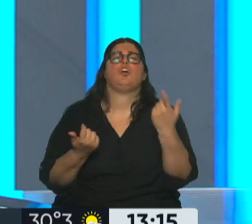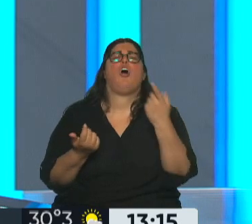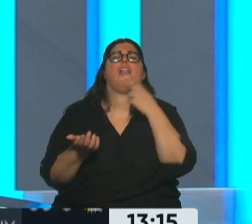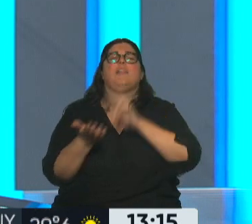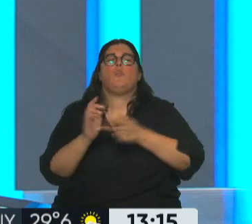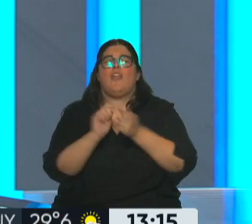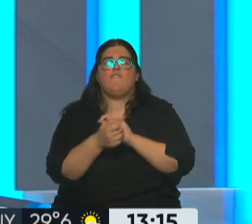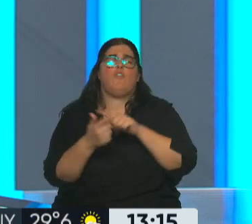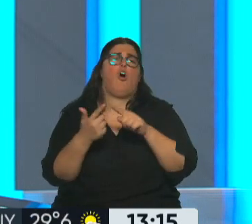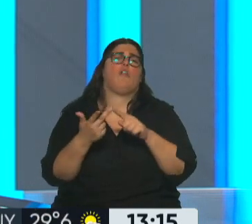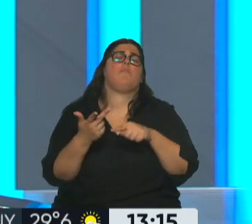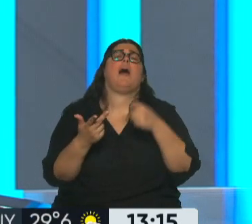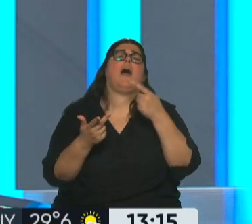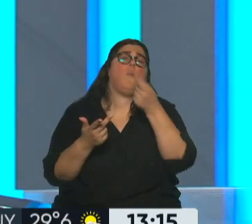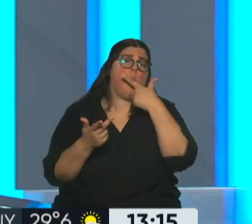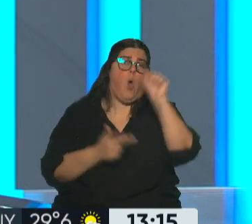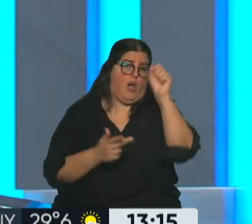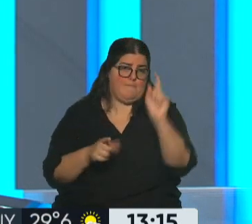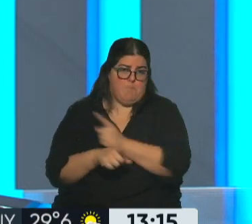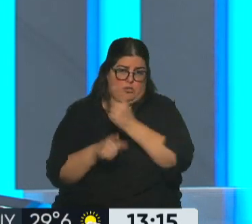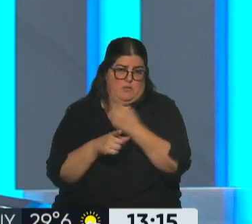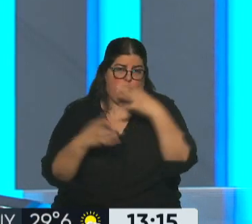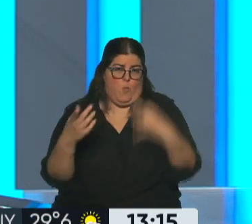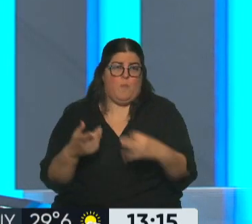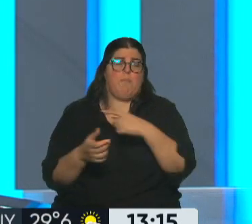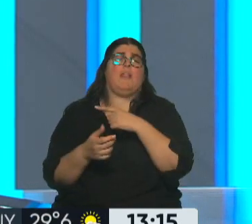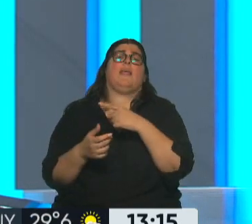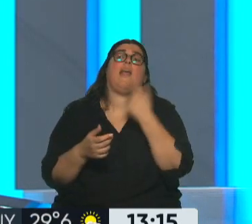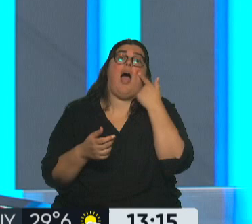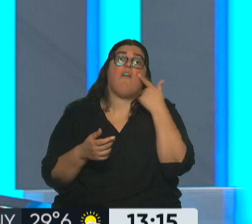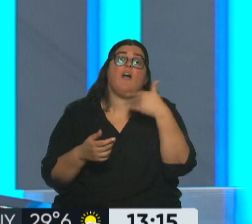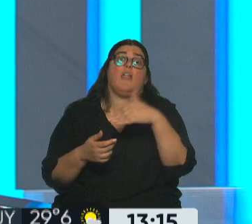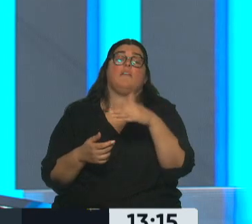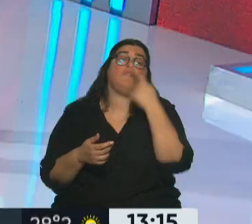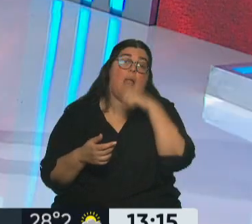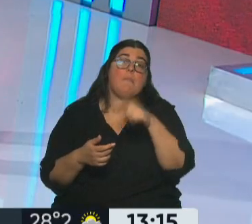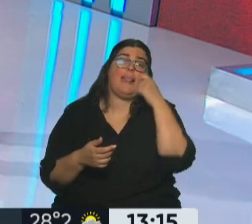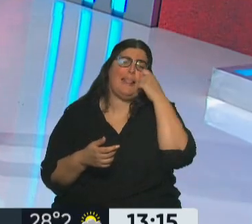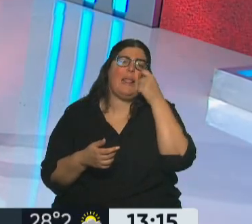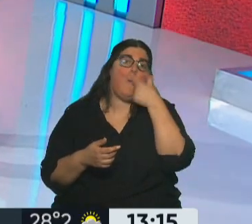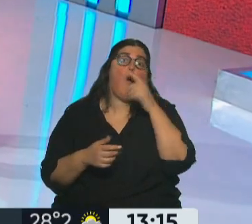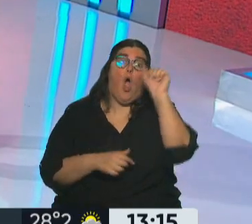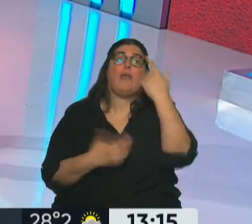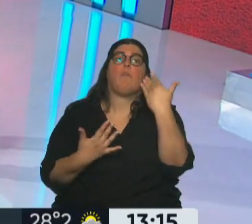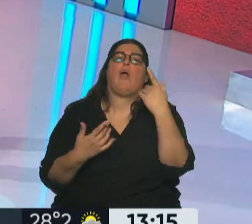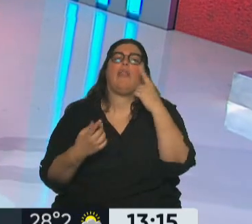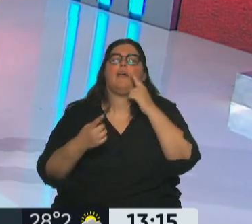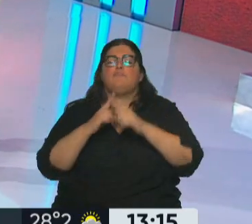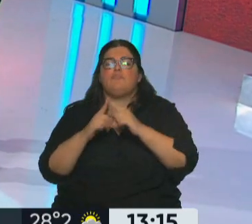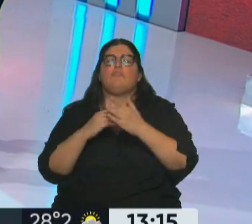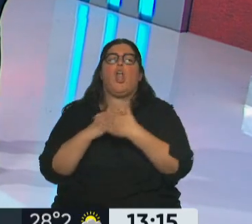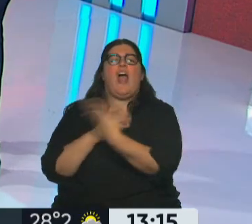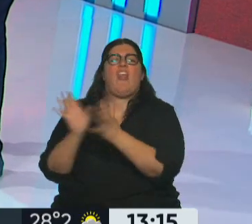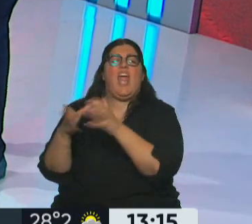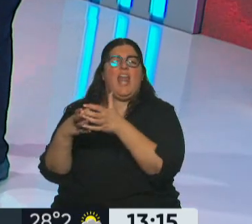tributaria que Boric no lo ha podido llevar adelante, ver ahí si puede finalmente negociar justamente con parte de la derecha que se opone.